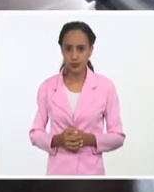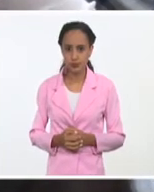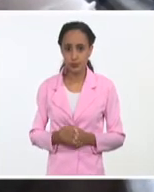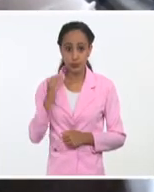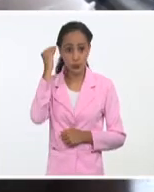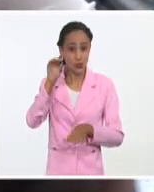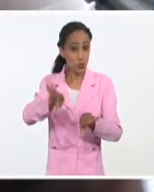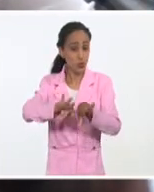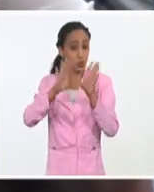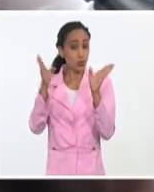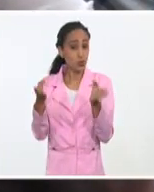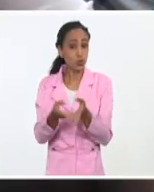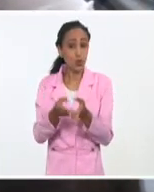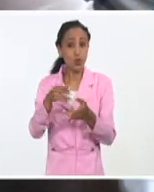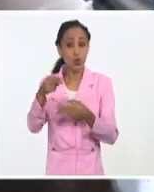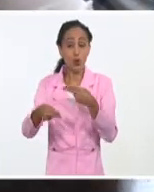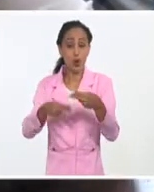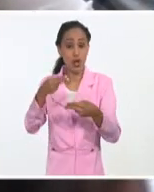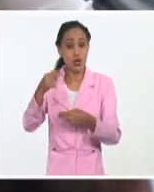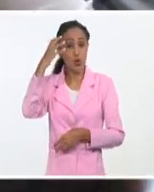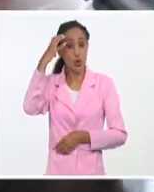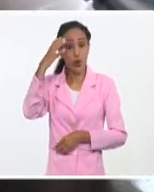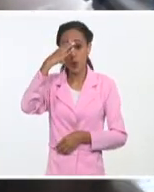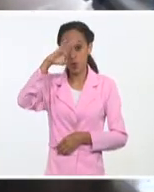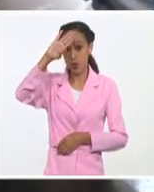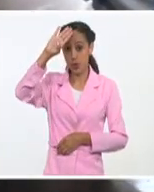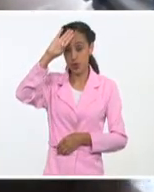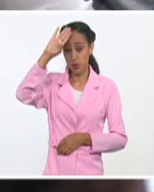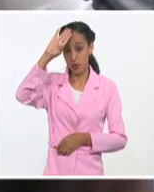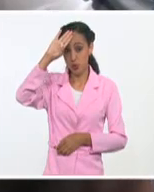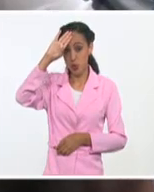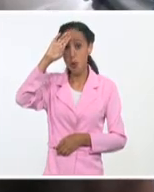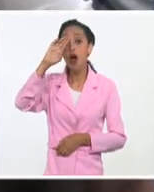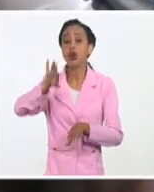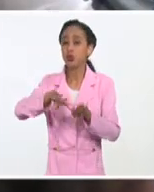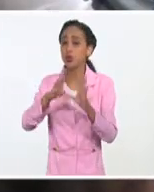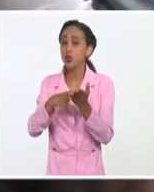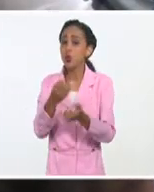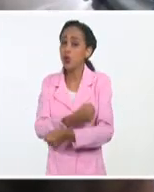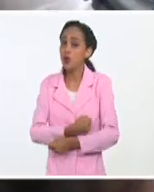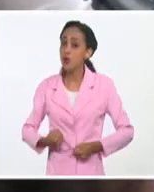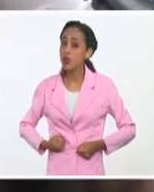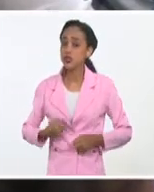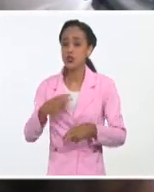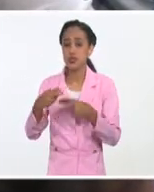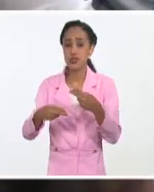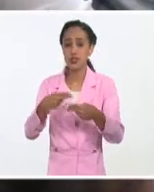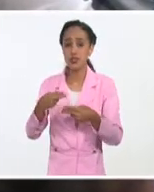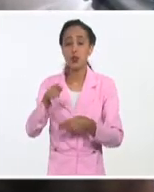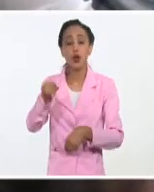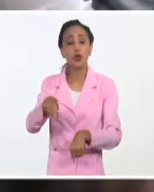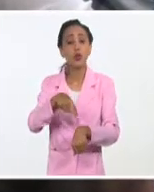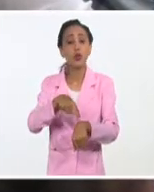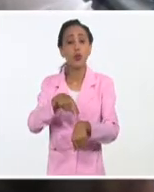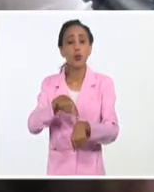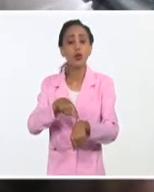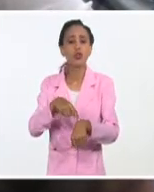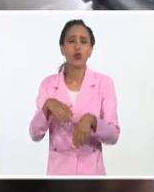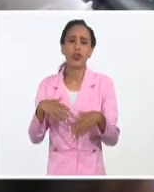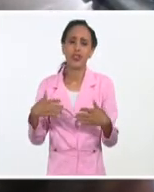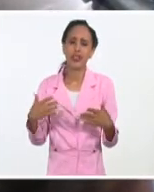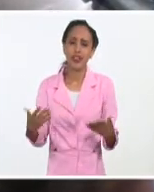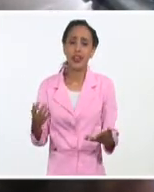país y el grandísimo esfuerzo que se ha hecho, que se está haciendo y que se va a seguir haciendo, este es un momento de